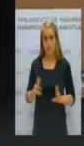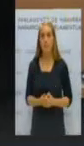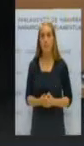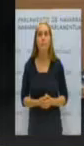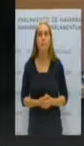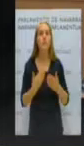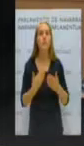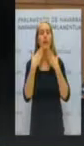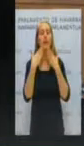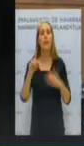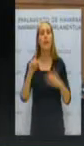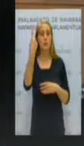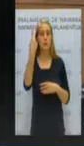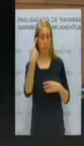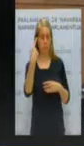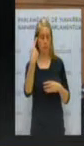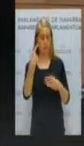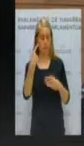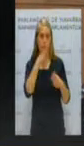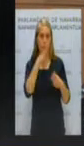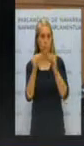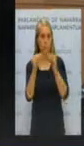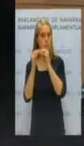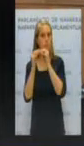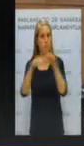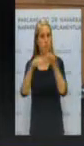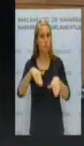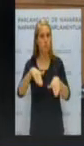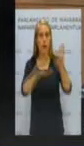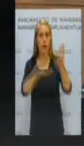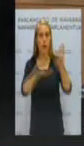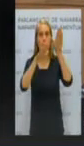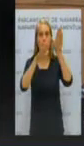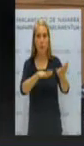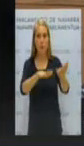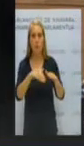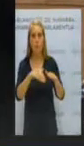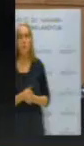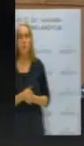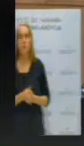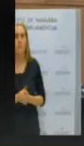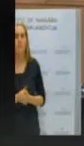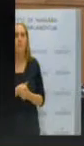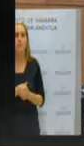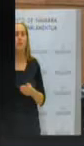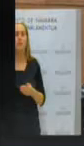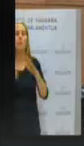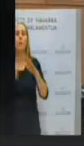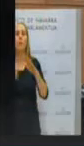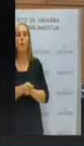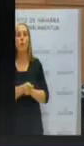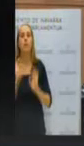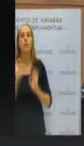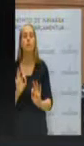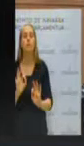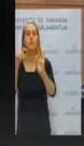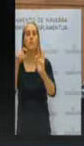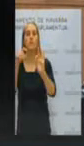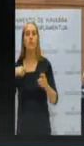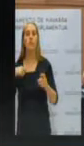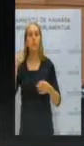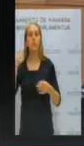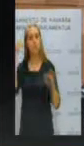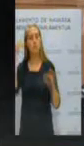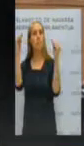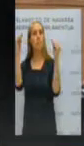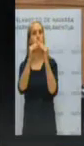Agradecer, en primer lugar, a todos el apoyo unánime a esta moción. Creo que, efectivamente, y ahí también coincido con el señor Araiz,